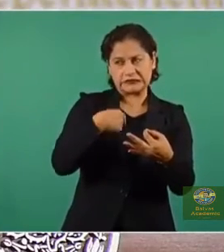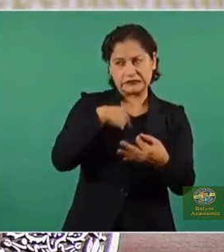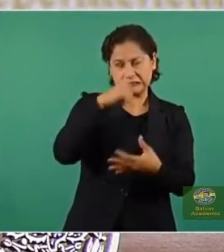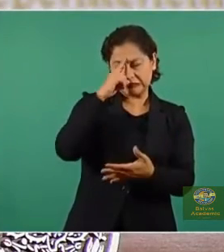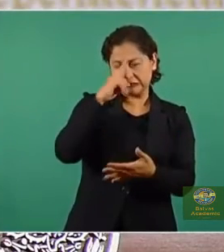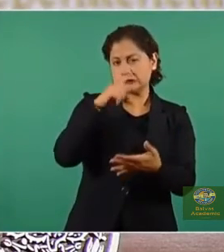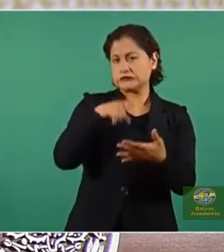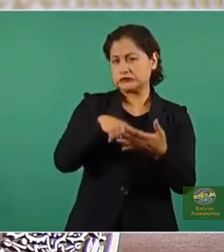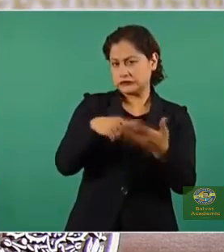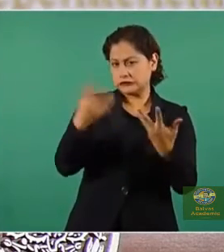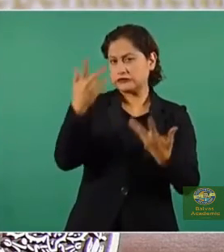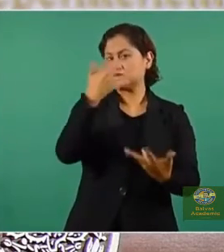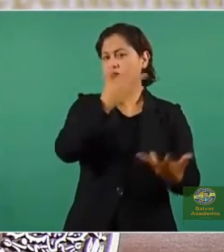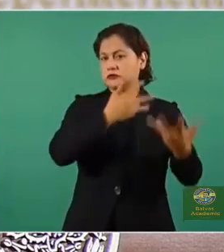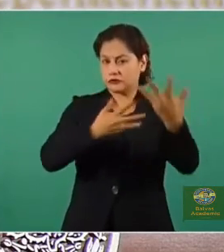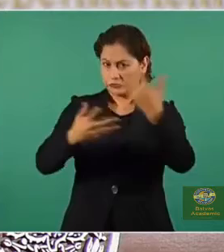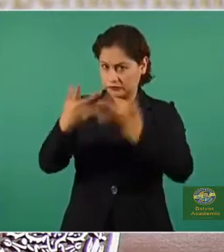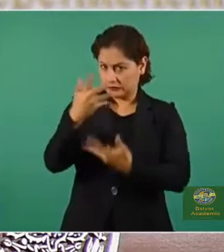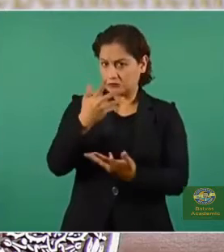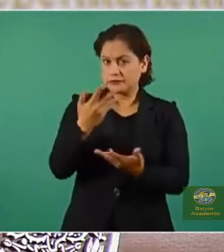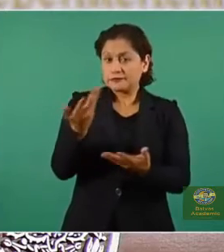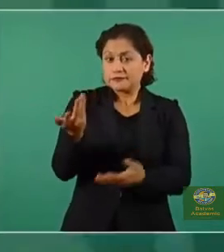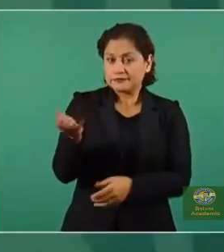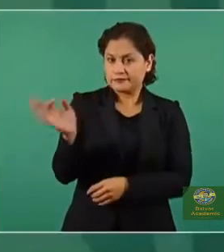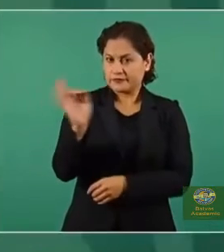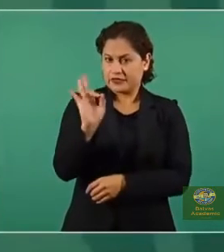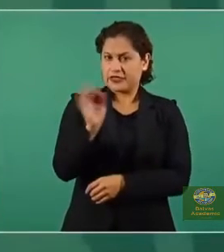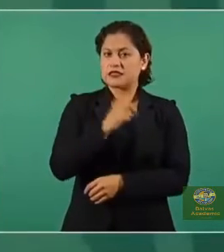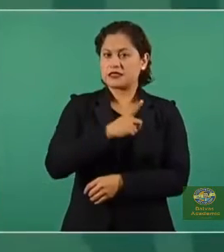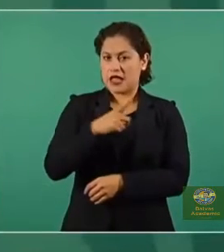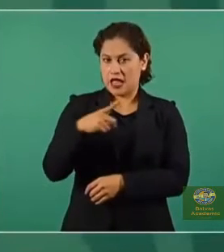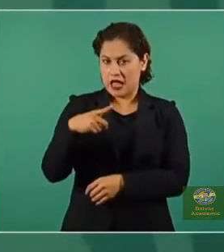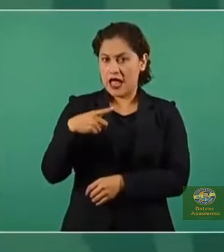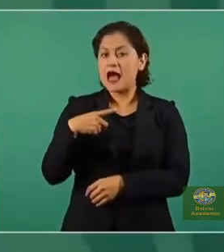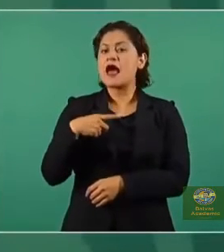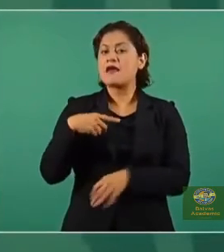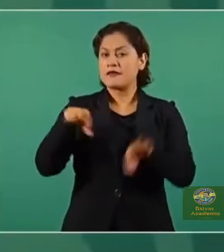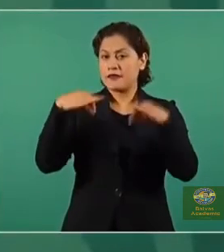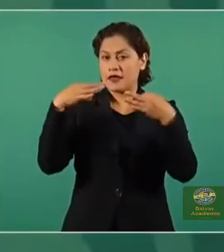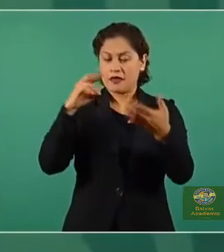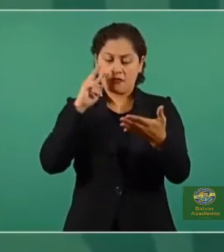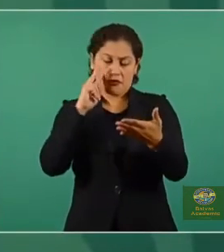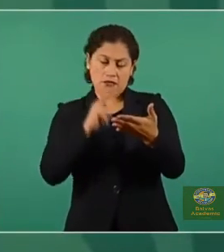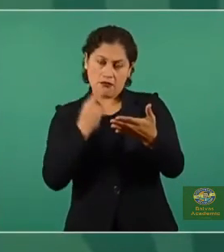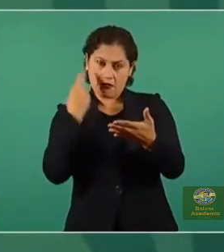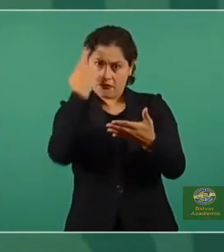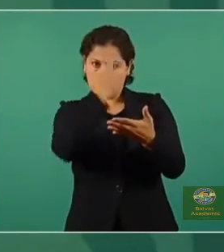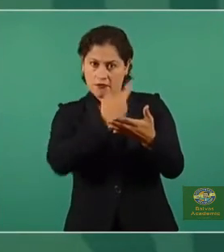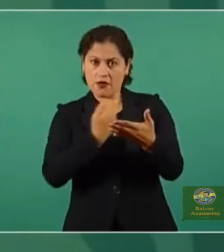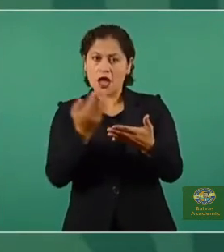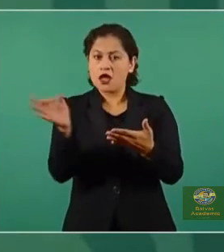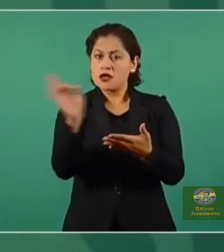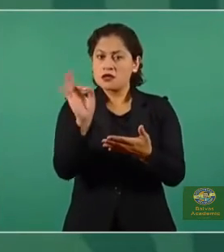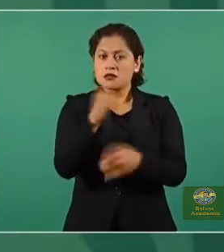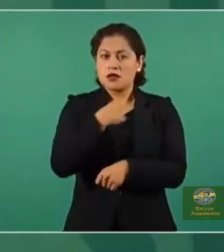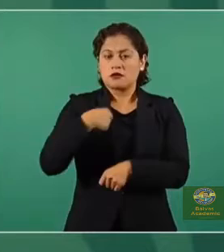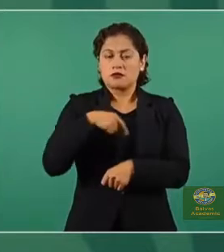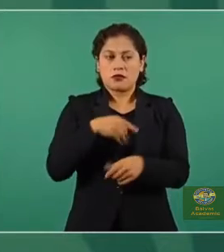confundiendo la intención, sí valdría la pena analizarlo, si esto nos puede causar alguna situación de